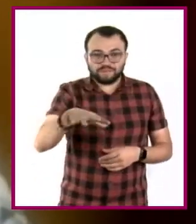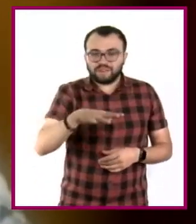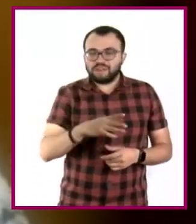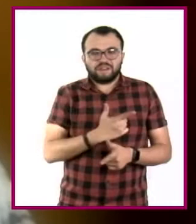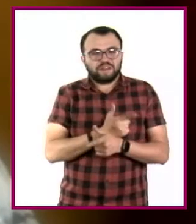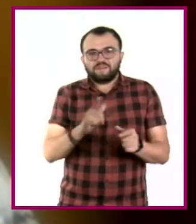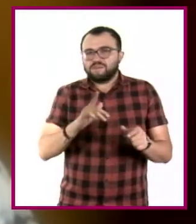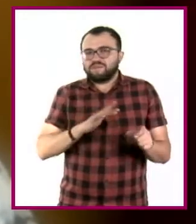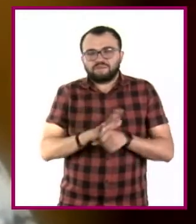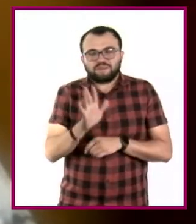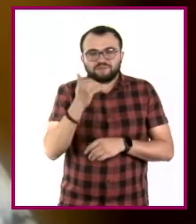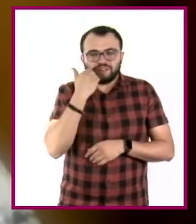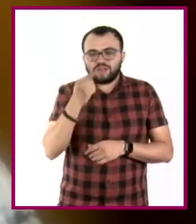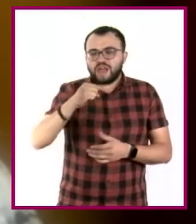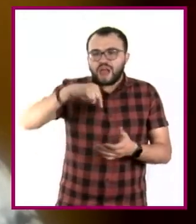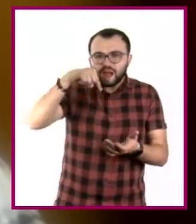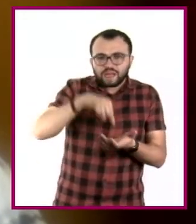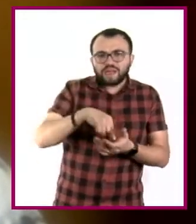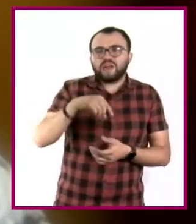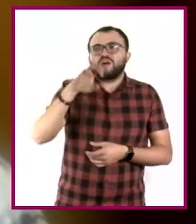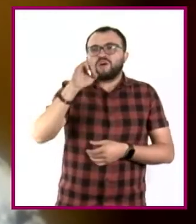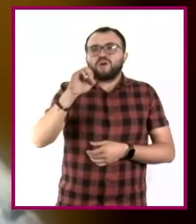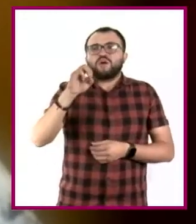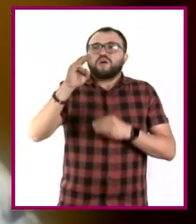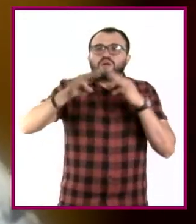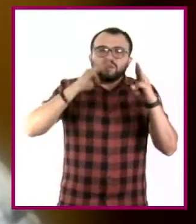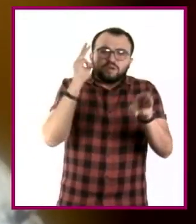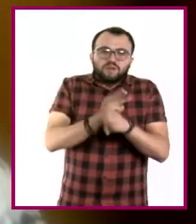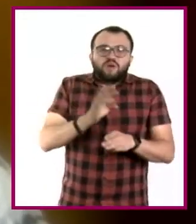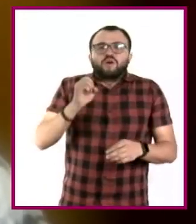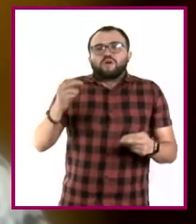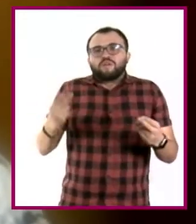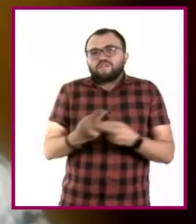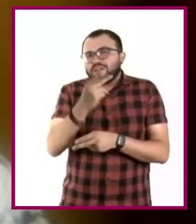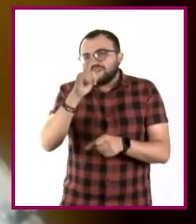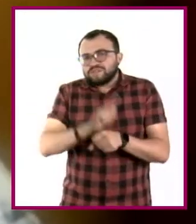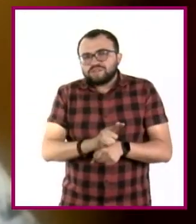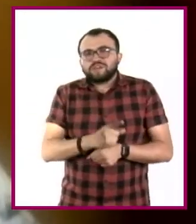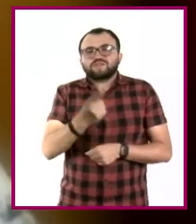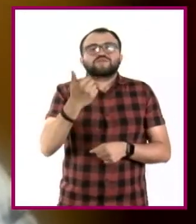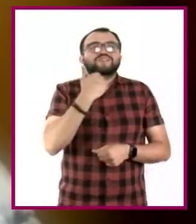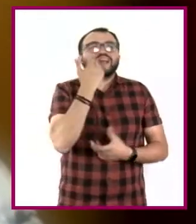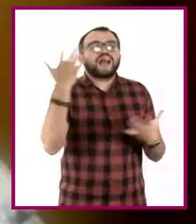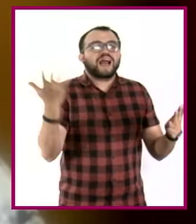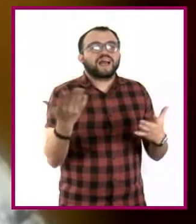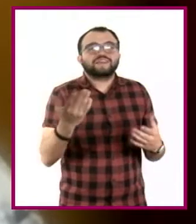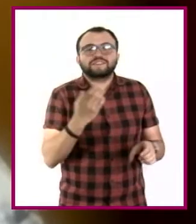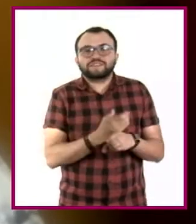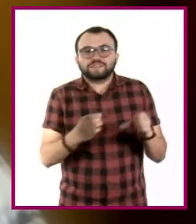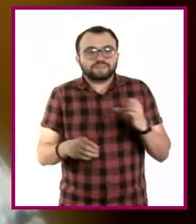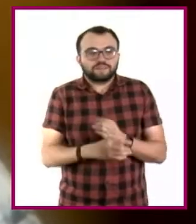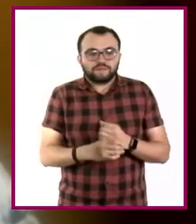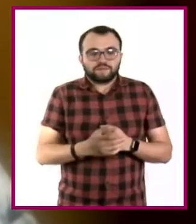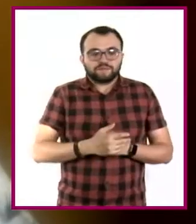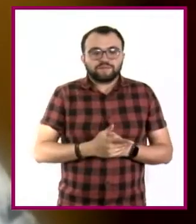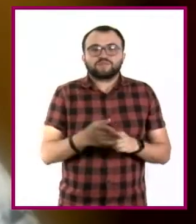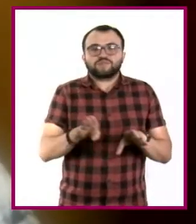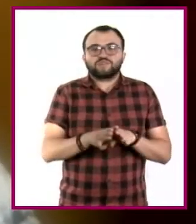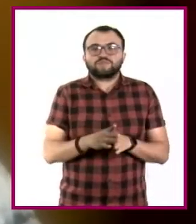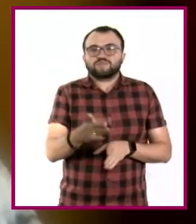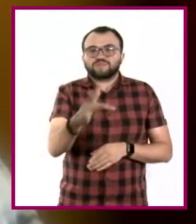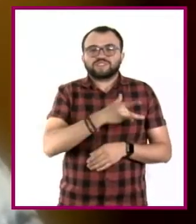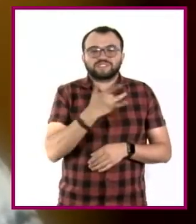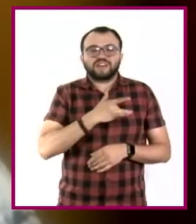ámbito, tanto local, nacional o mundial, es el placer de hacer las cosas. Que les llene, que